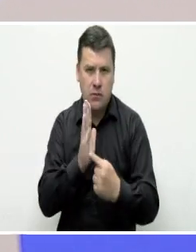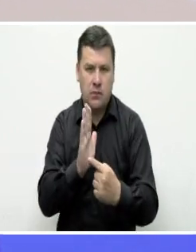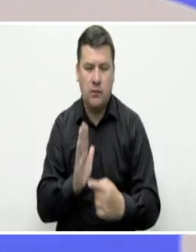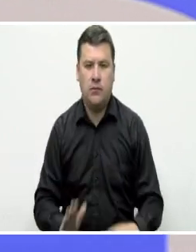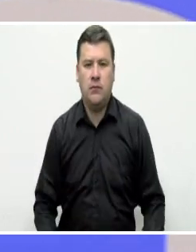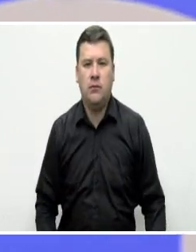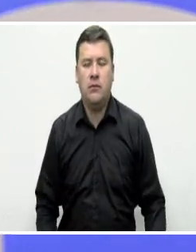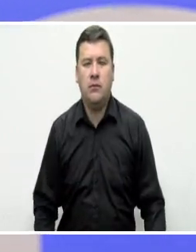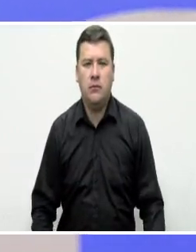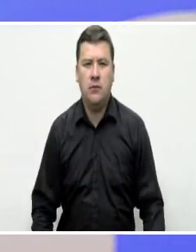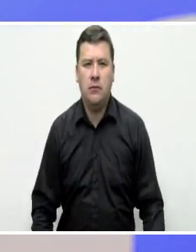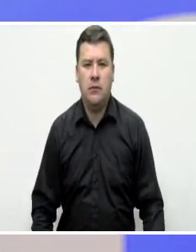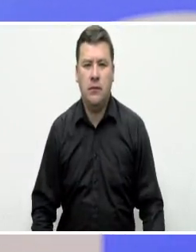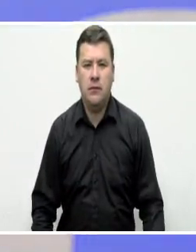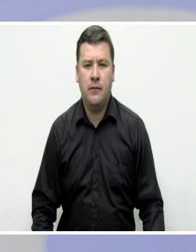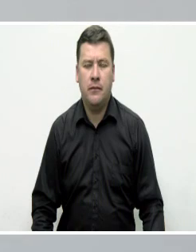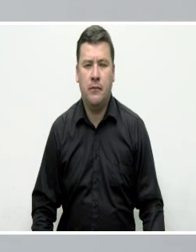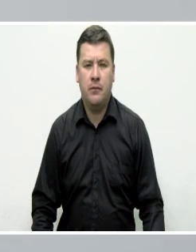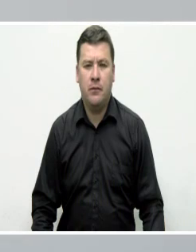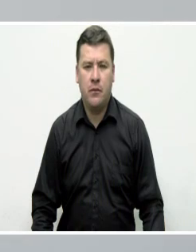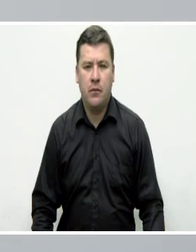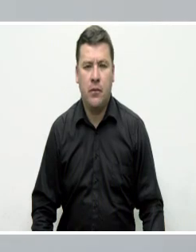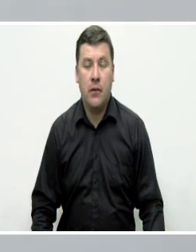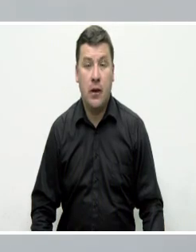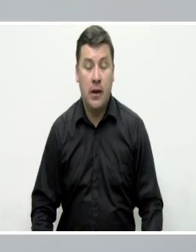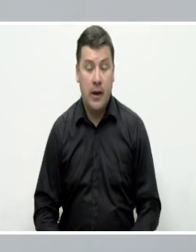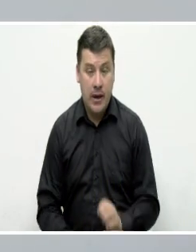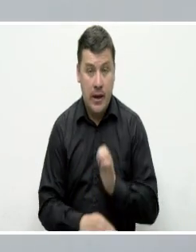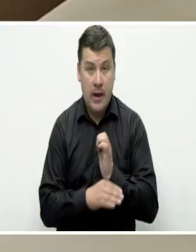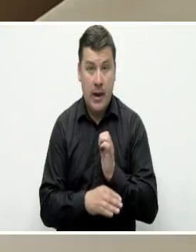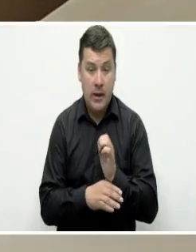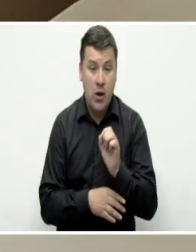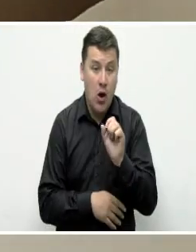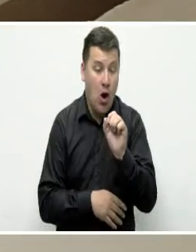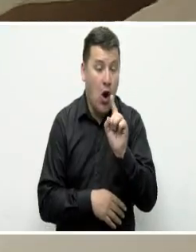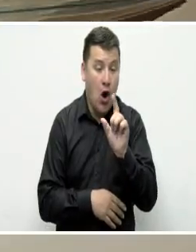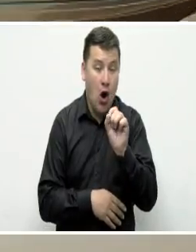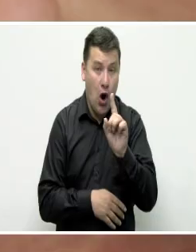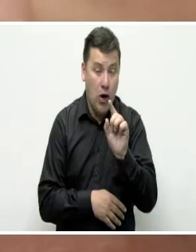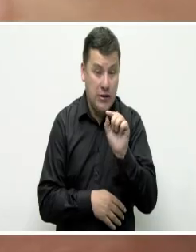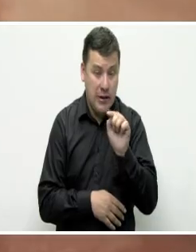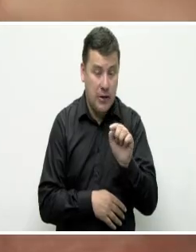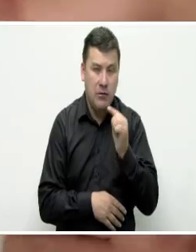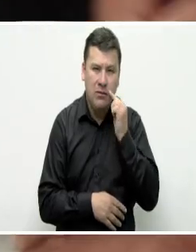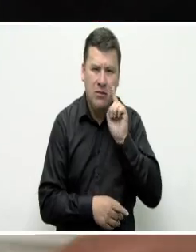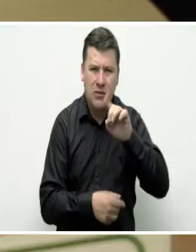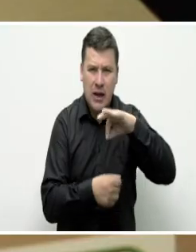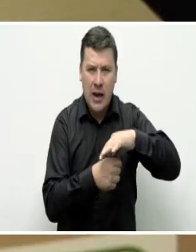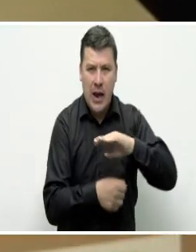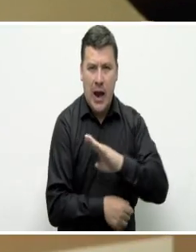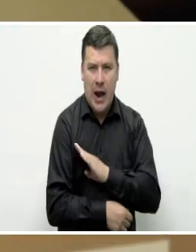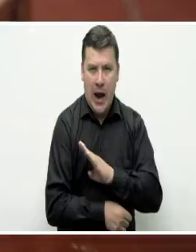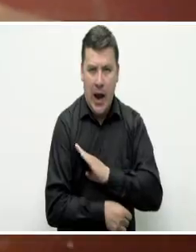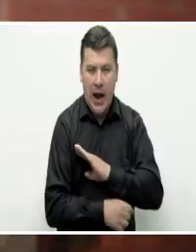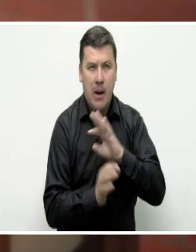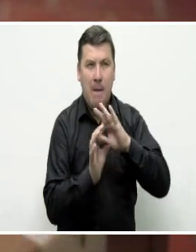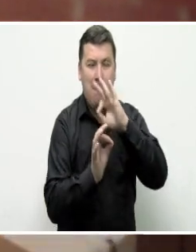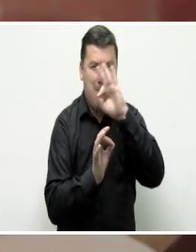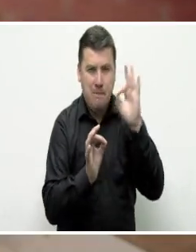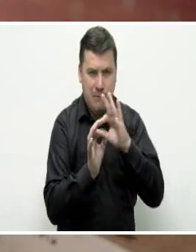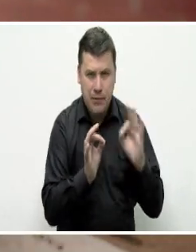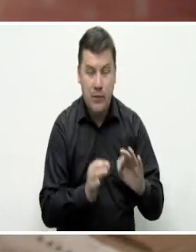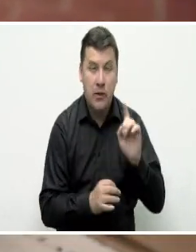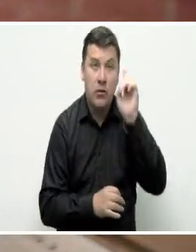adelante. La entidad organizó 11 elecciones atípicas, 10 de estas para la elección de alcaldes municipales y una para